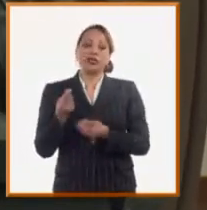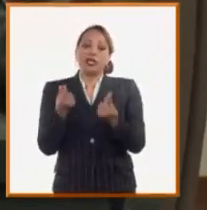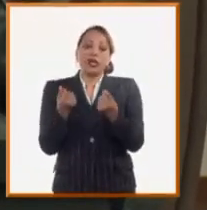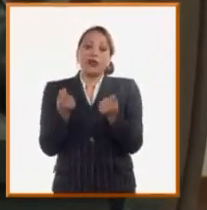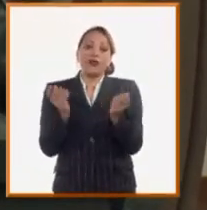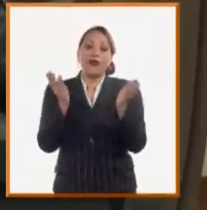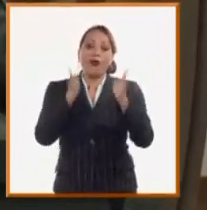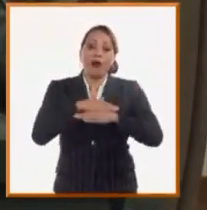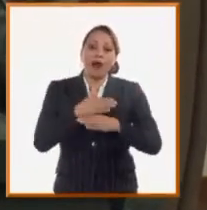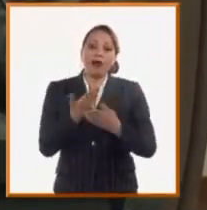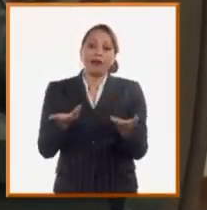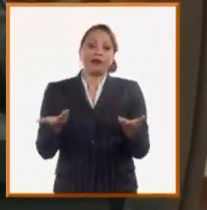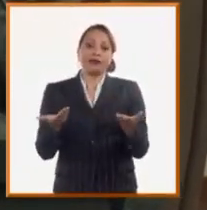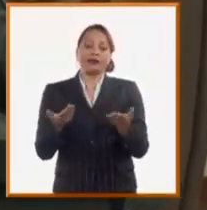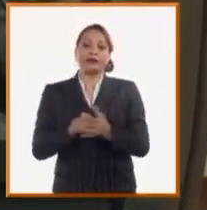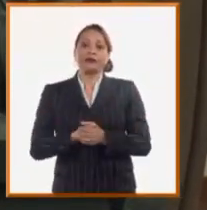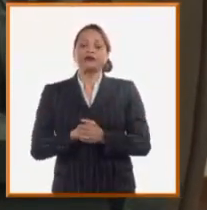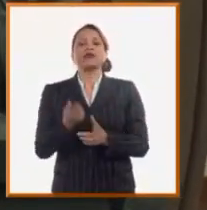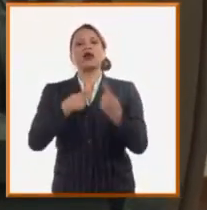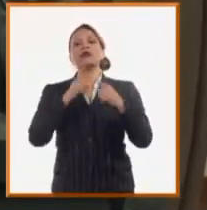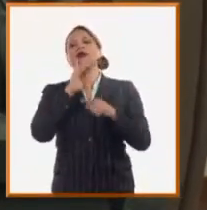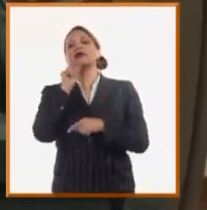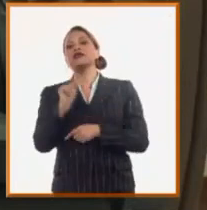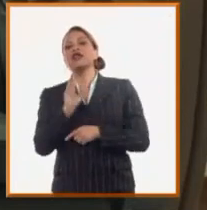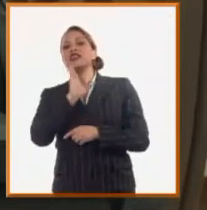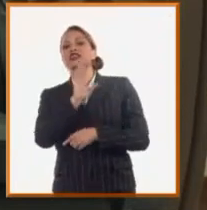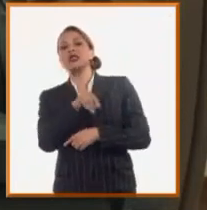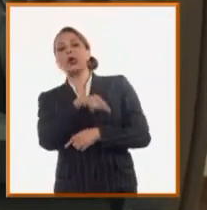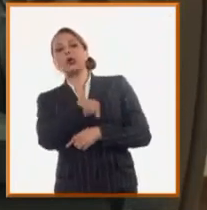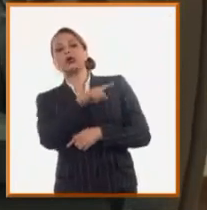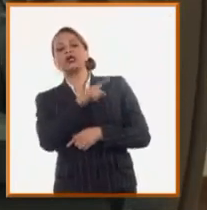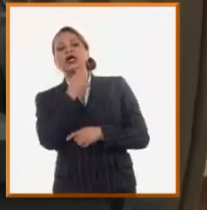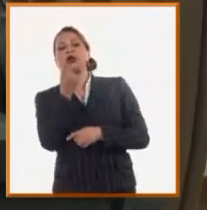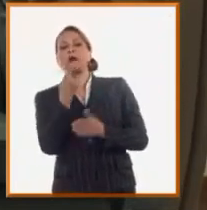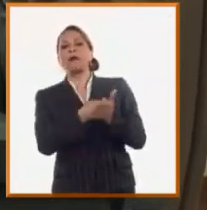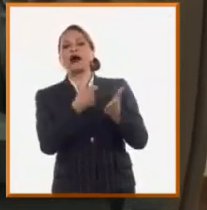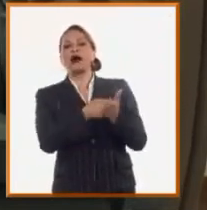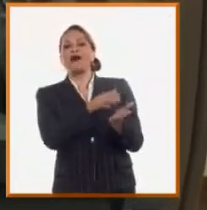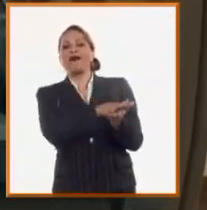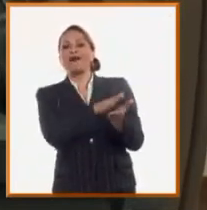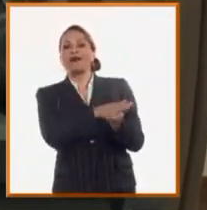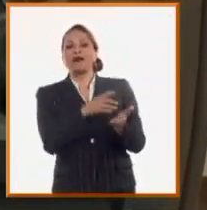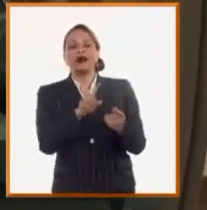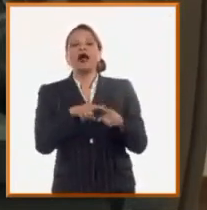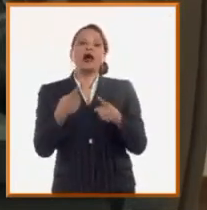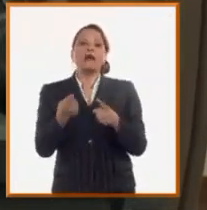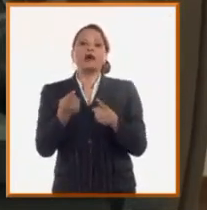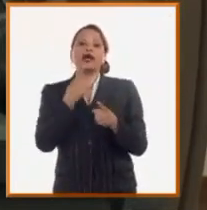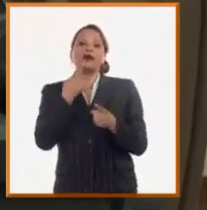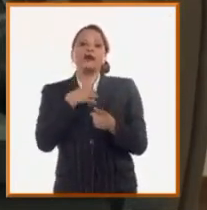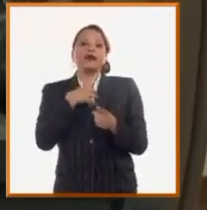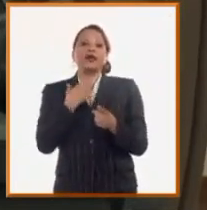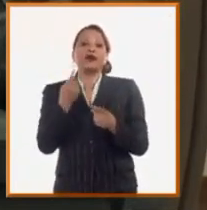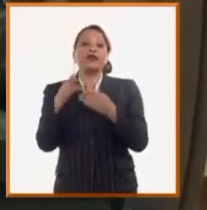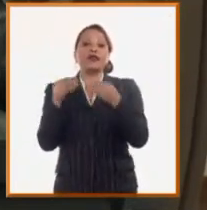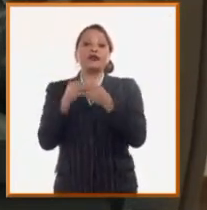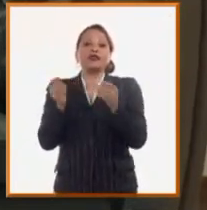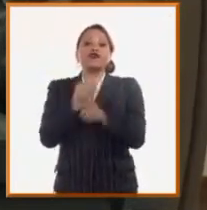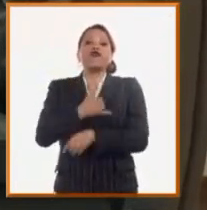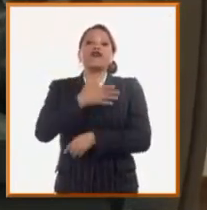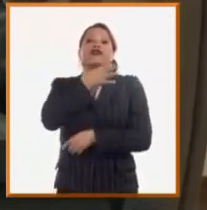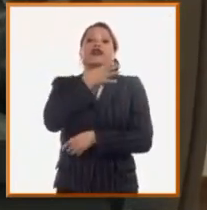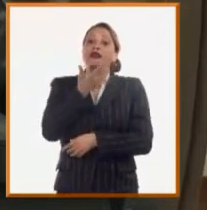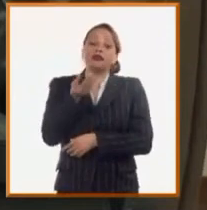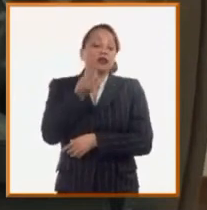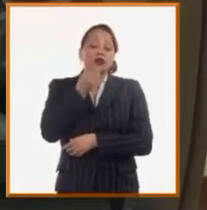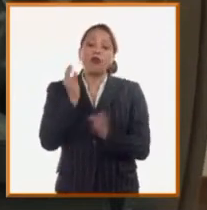dinero. Porque aquí hay mucha gente que dice, no, porque ustedes los pagos retenidos, eso, porque ha existido pagos retenidos, porque no ha habido toda la divisa para poder